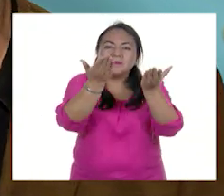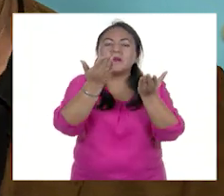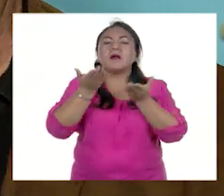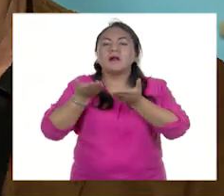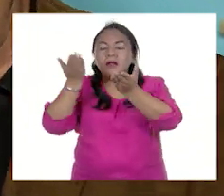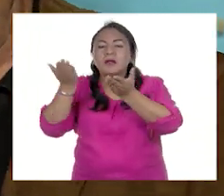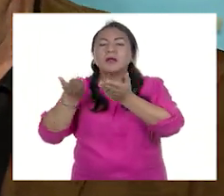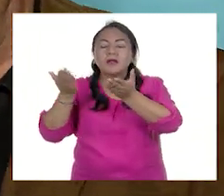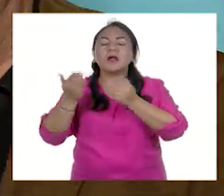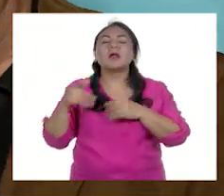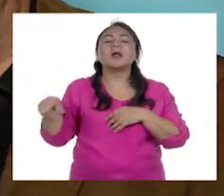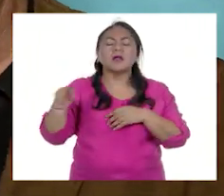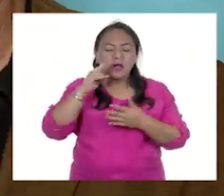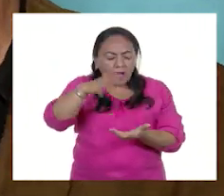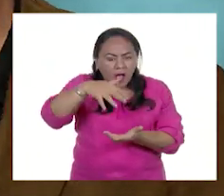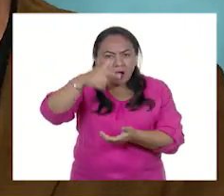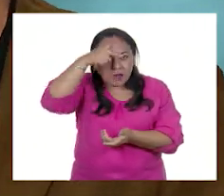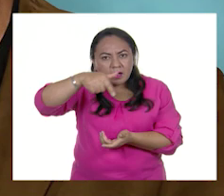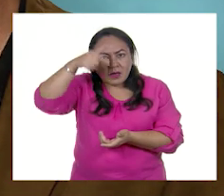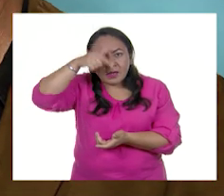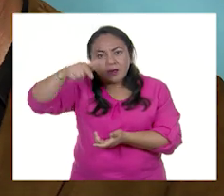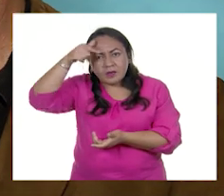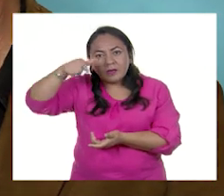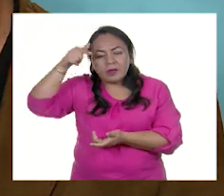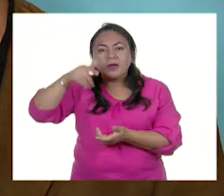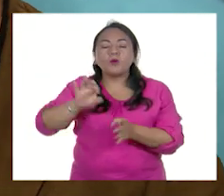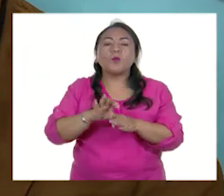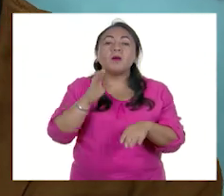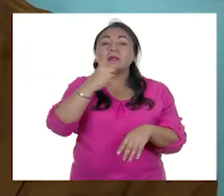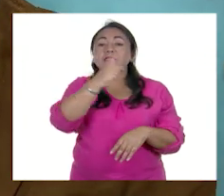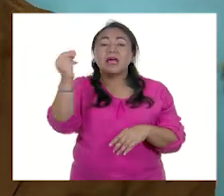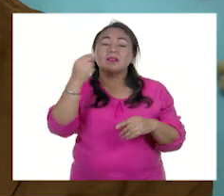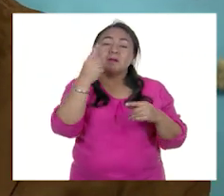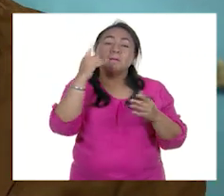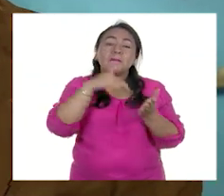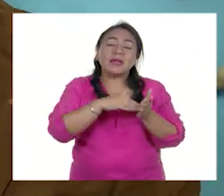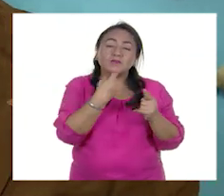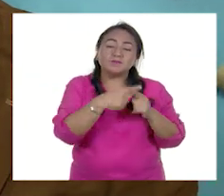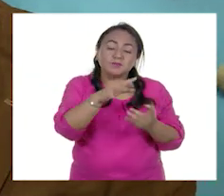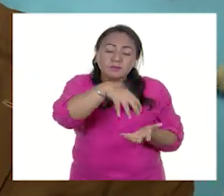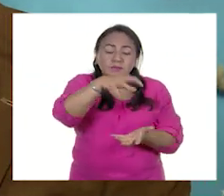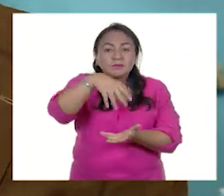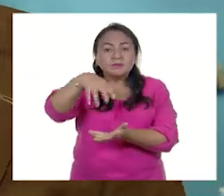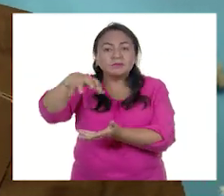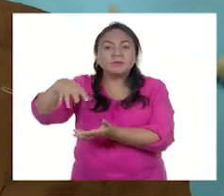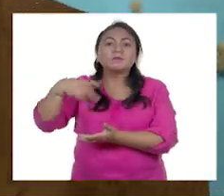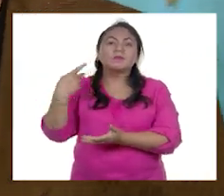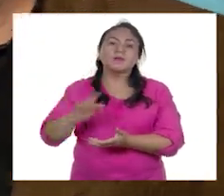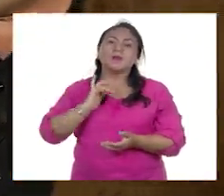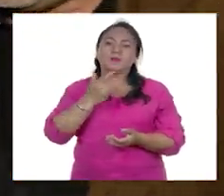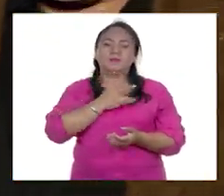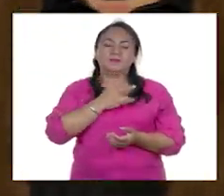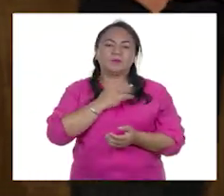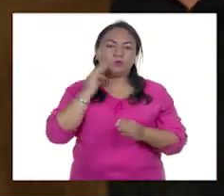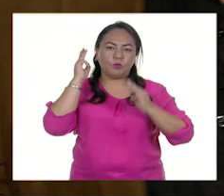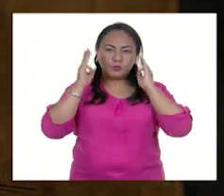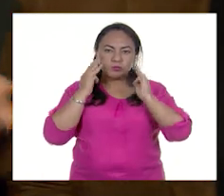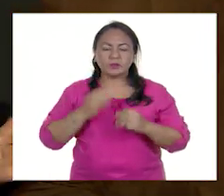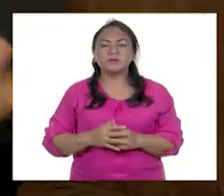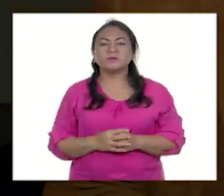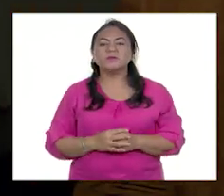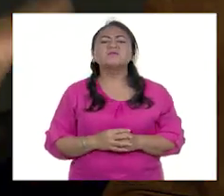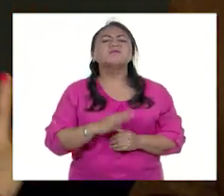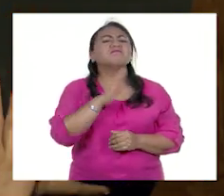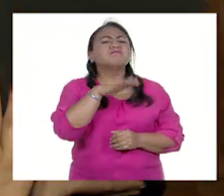recuperaron pues, los más de 7,000 objetos que componen la colección, que dio pie a la existencia de este museo. Oye, Carlos, y el museo,